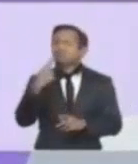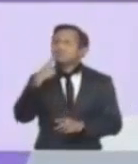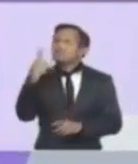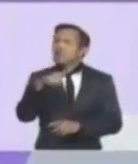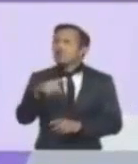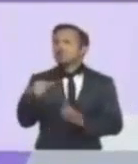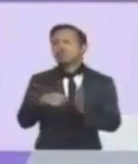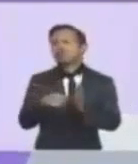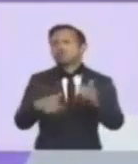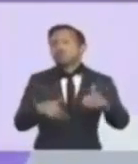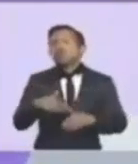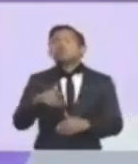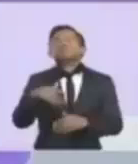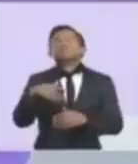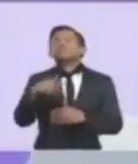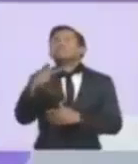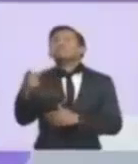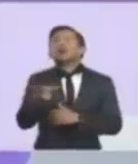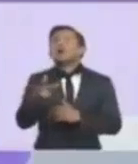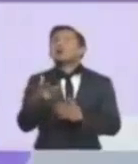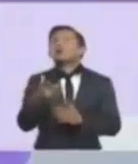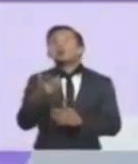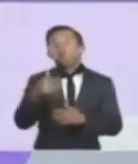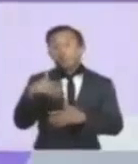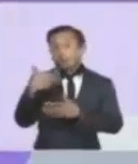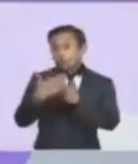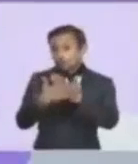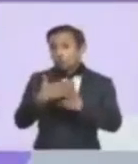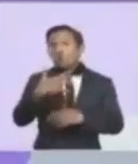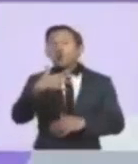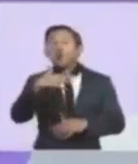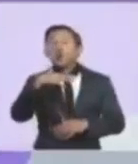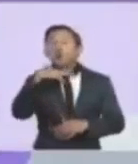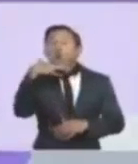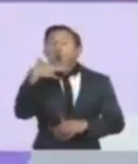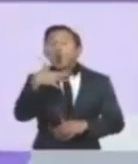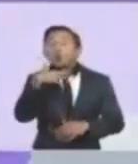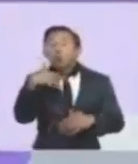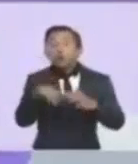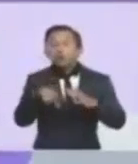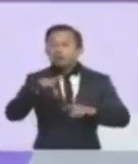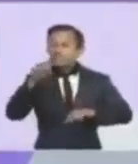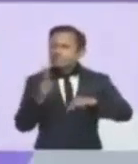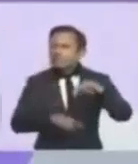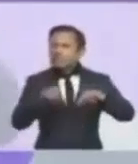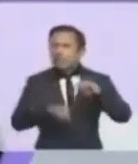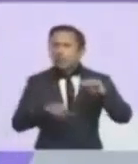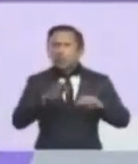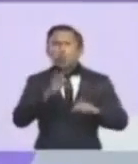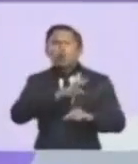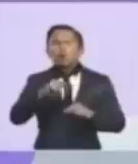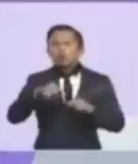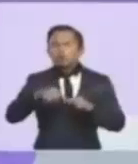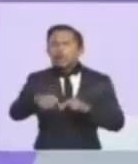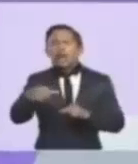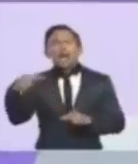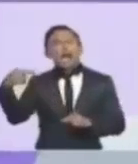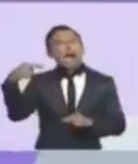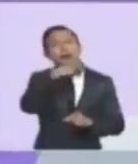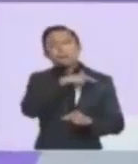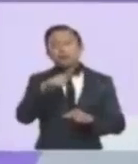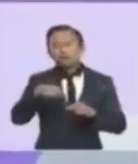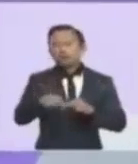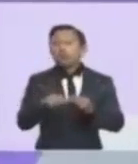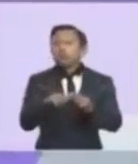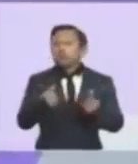yo supongo que en la mitad de la campaña, ya va a iniciar mayo, la parte un poco más fuerte. Pues bueno, ¿cuáles son los